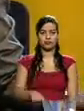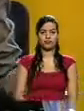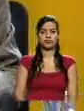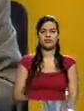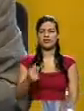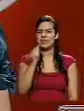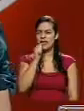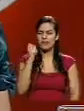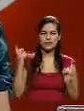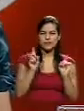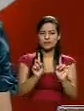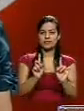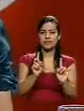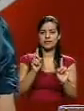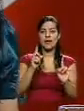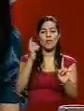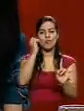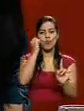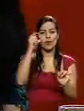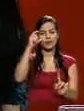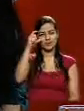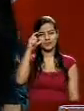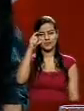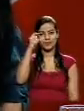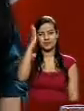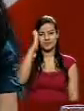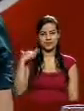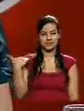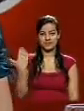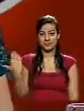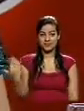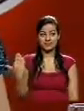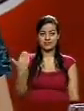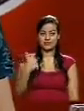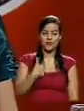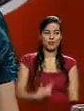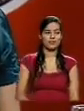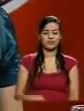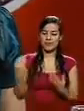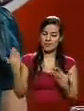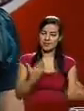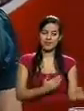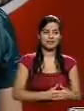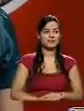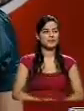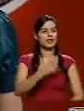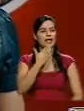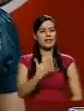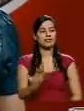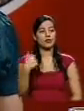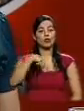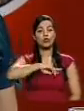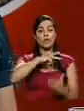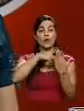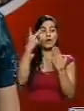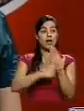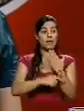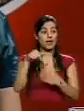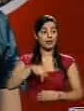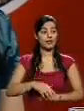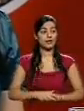Cao. Ah, bienvenida, Blanca. Muchísimas gracias, Aristóbulo. Estamos en este programa, además en